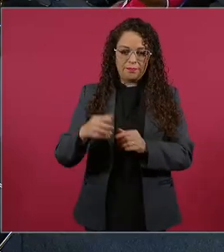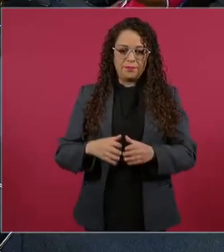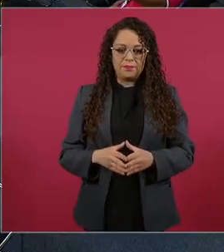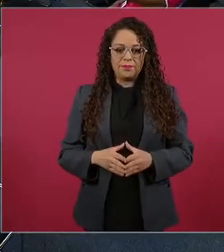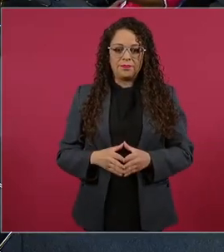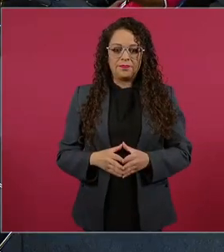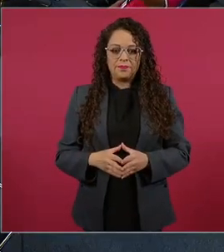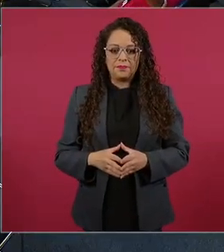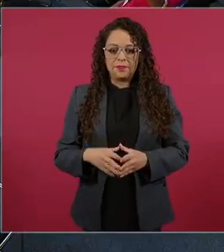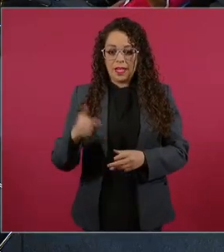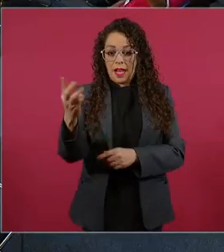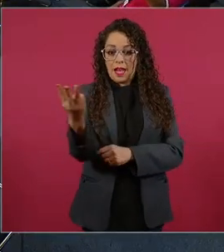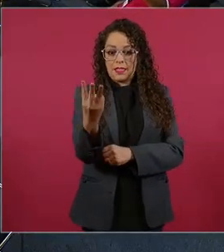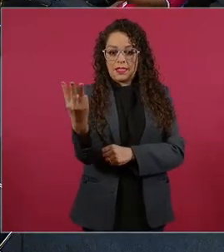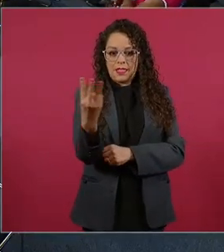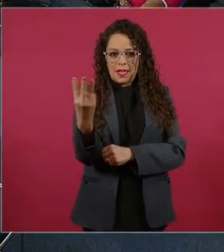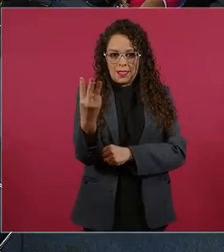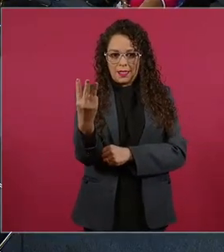Las tres.